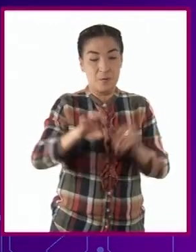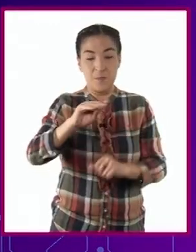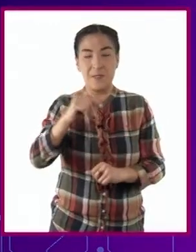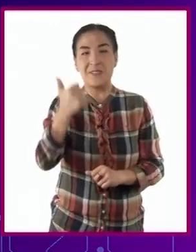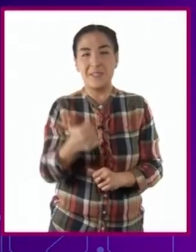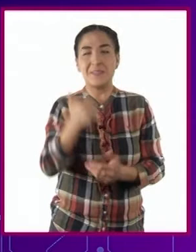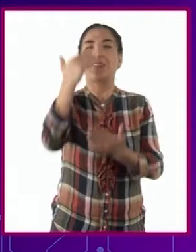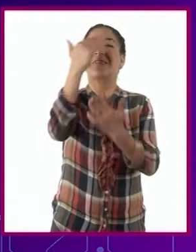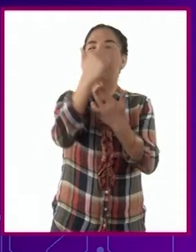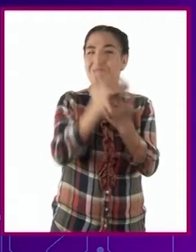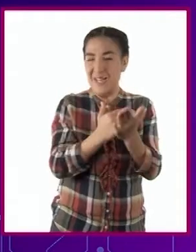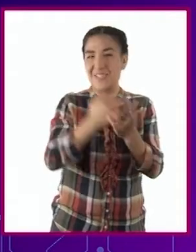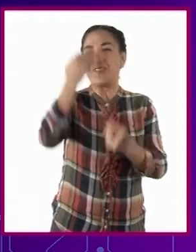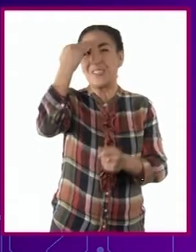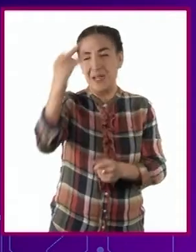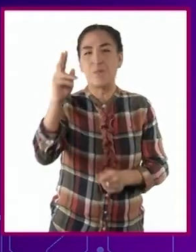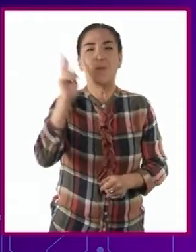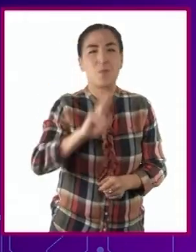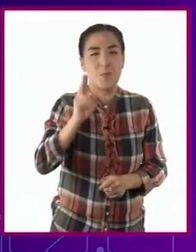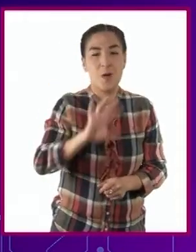redujo el tiempo de la prueba a